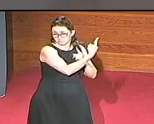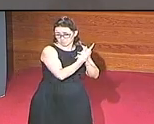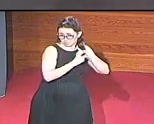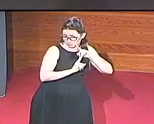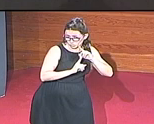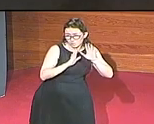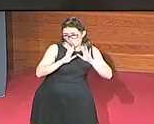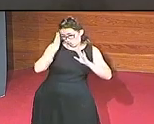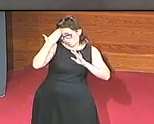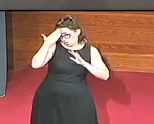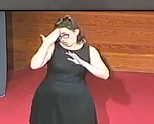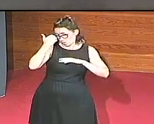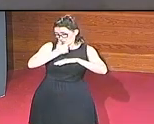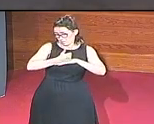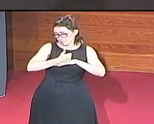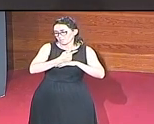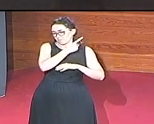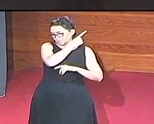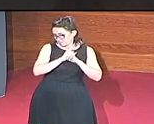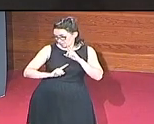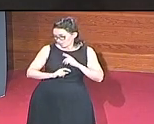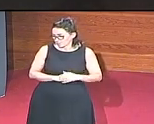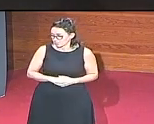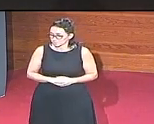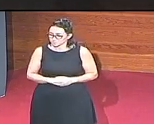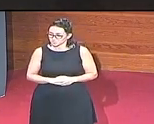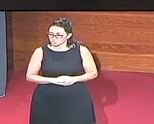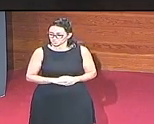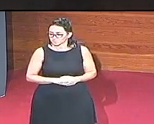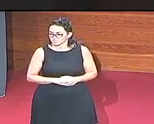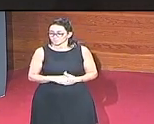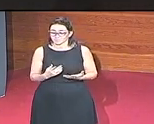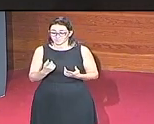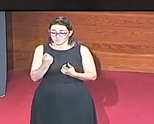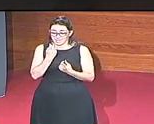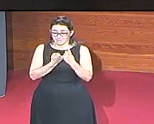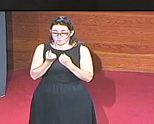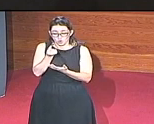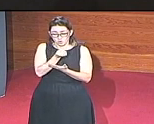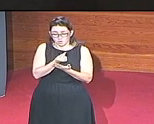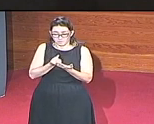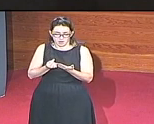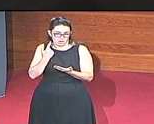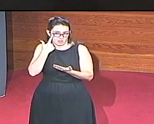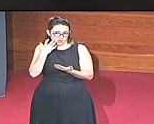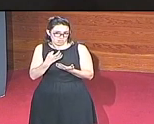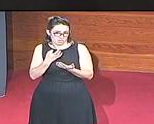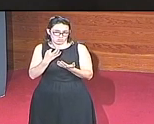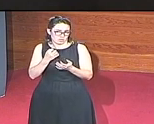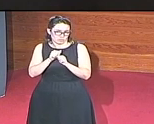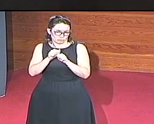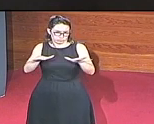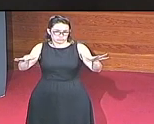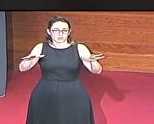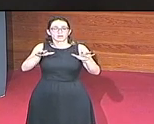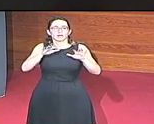está en bilbao si la infografía está muy extendida ya todo el mundo prácticamente todo el mundo ya